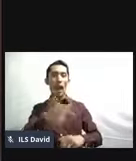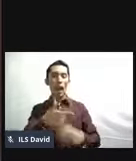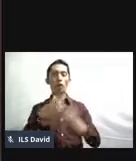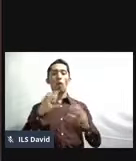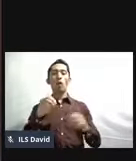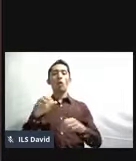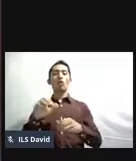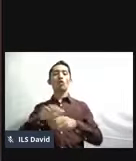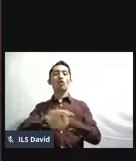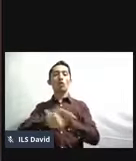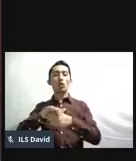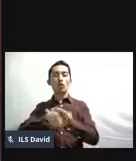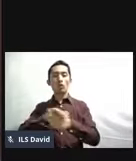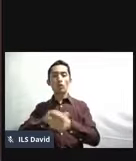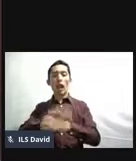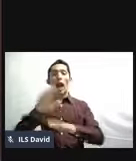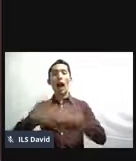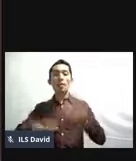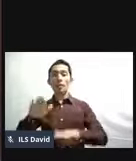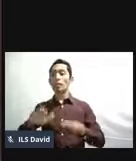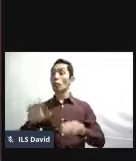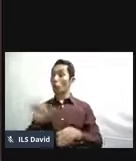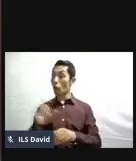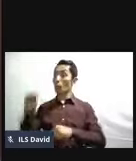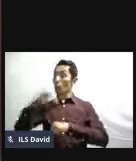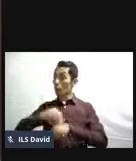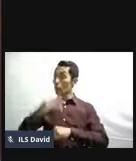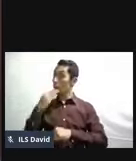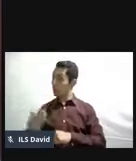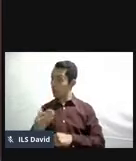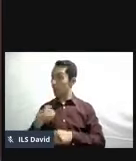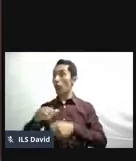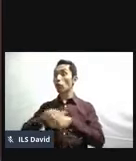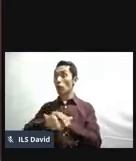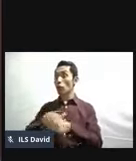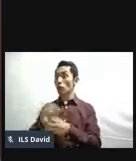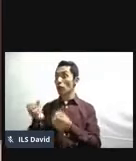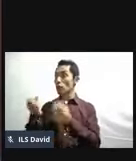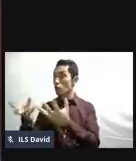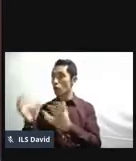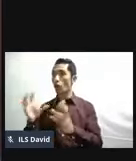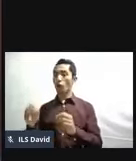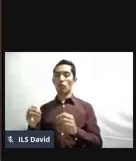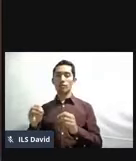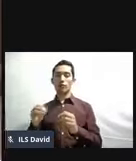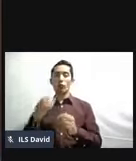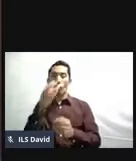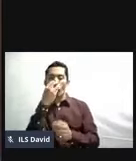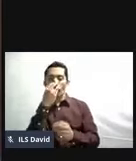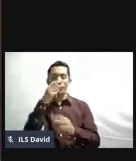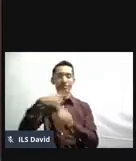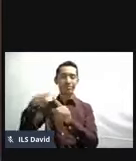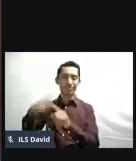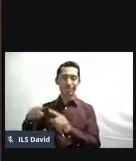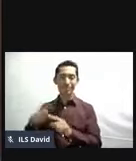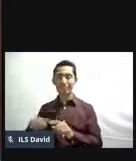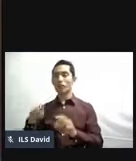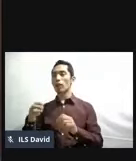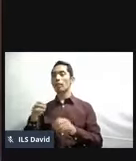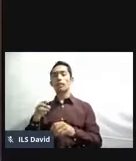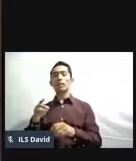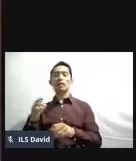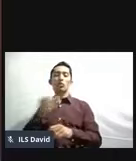muchas escuelas, bueno, el que tenga mejor comportamiento se lleva a la tortuga, se lleva el peluche, el diario escolar,